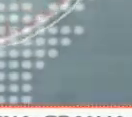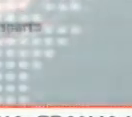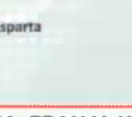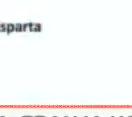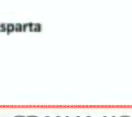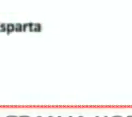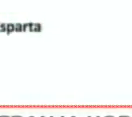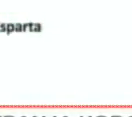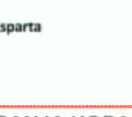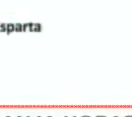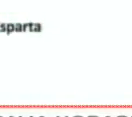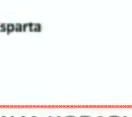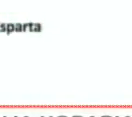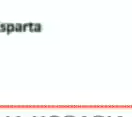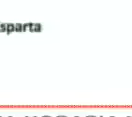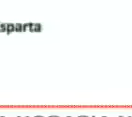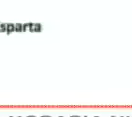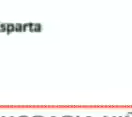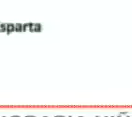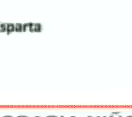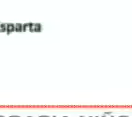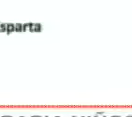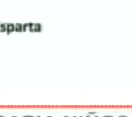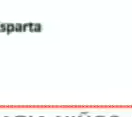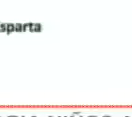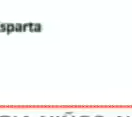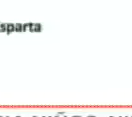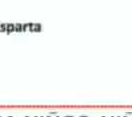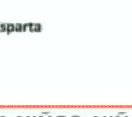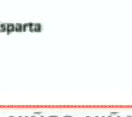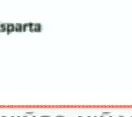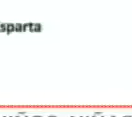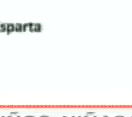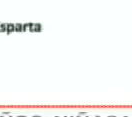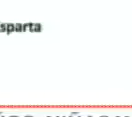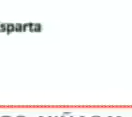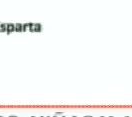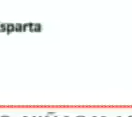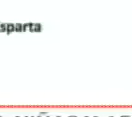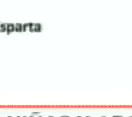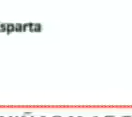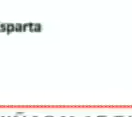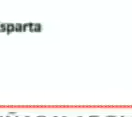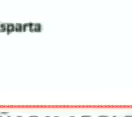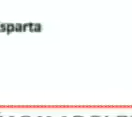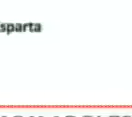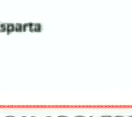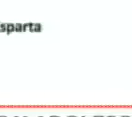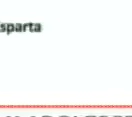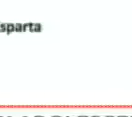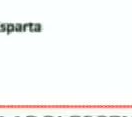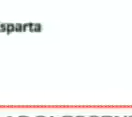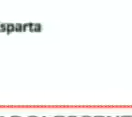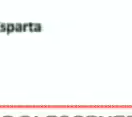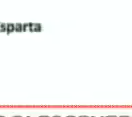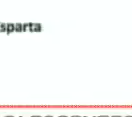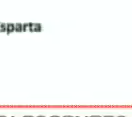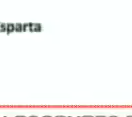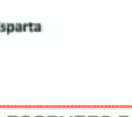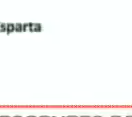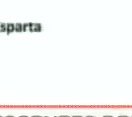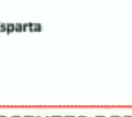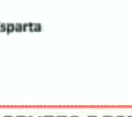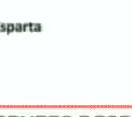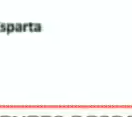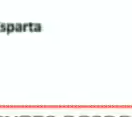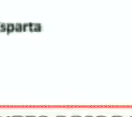sanitarias, sigan aplicando con mucho rigor, con estricto rigor, todos los protocolos sanitarios